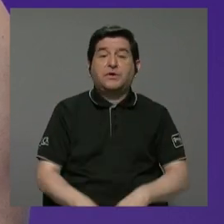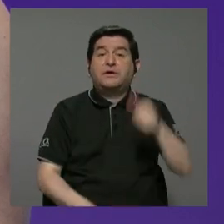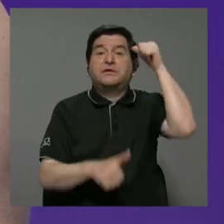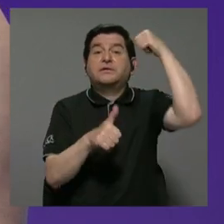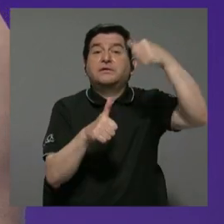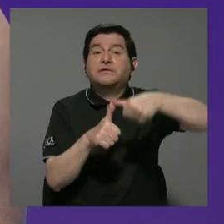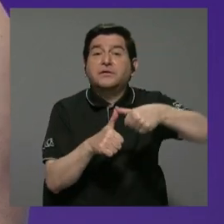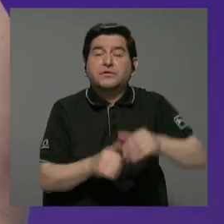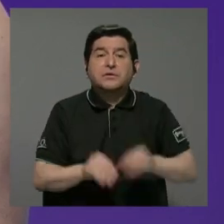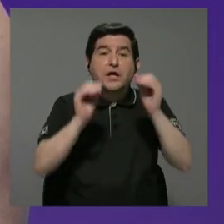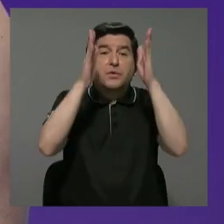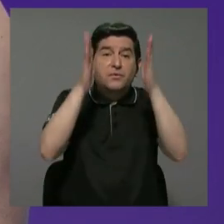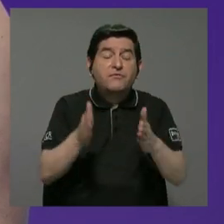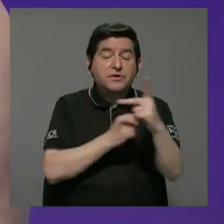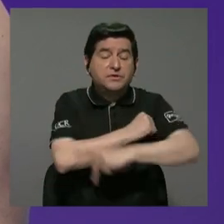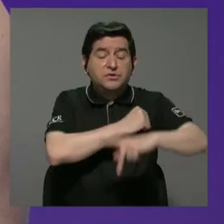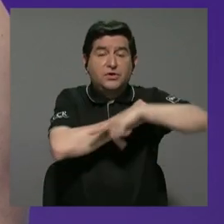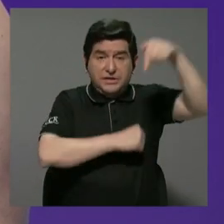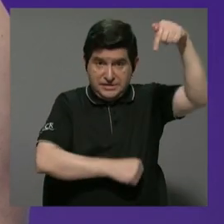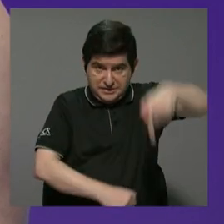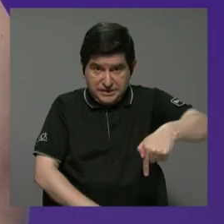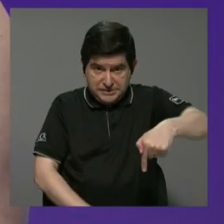Recordemos que las personas docentes en este país,